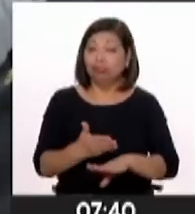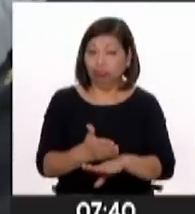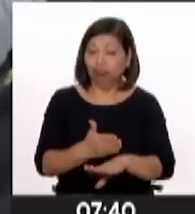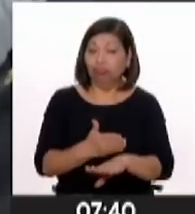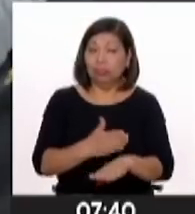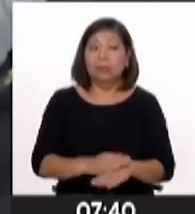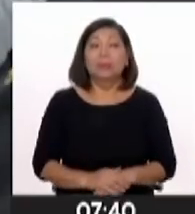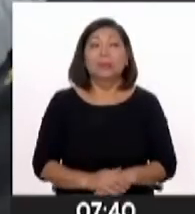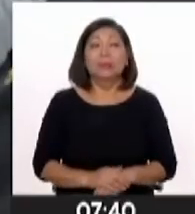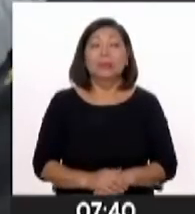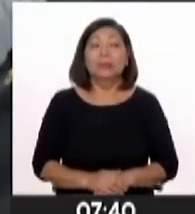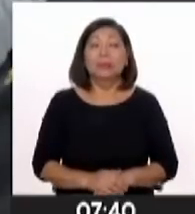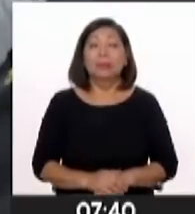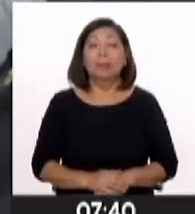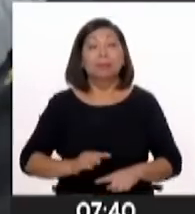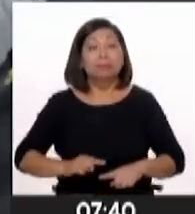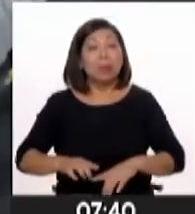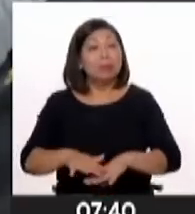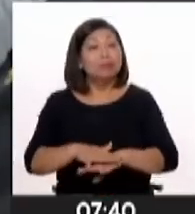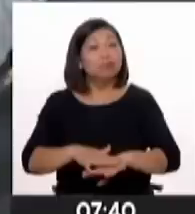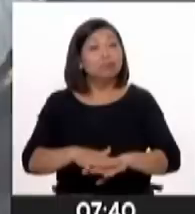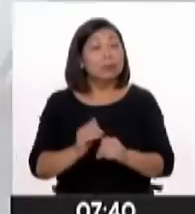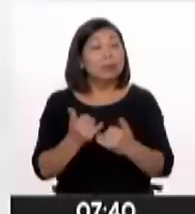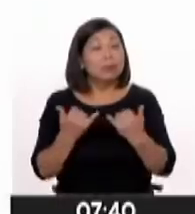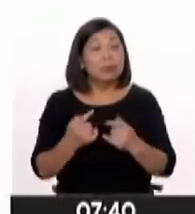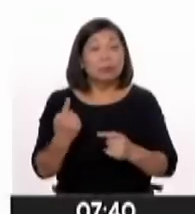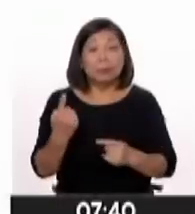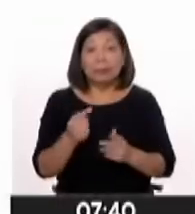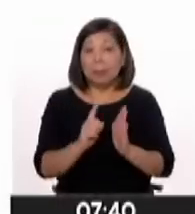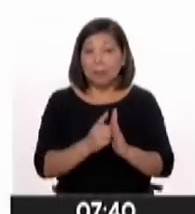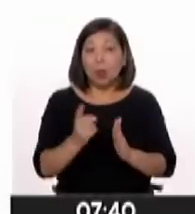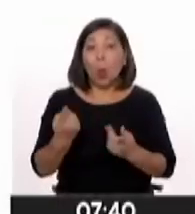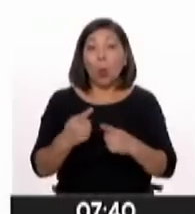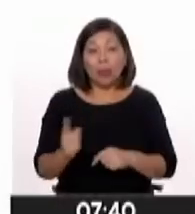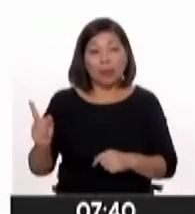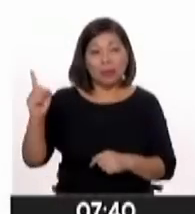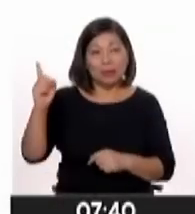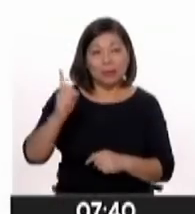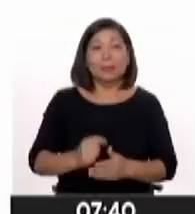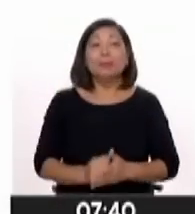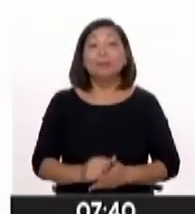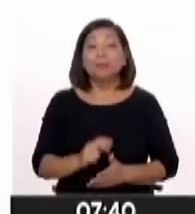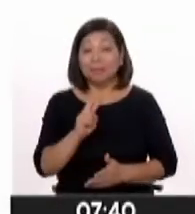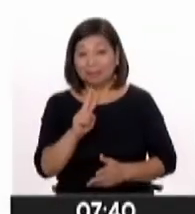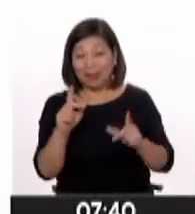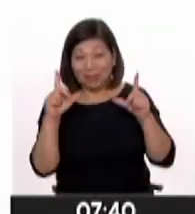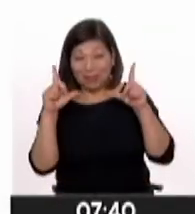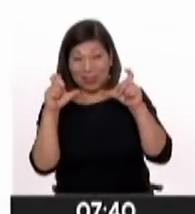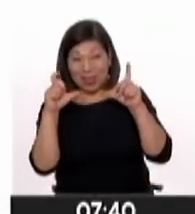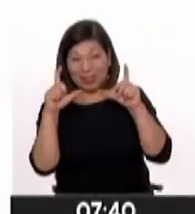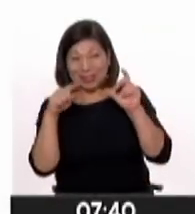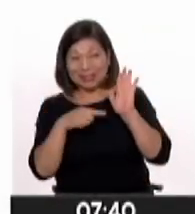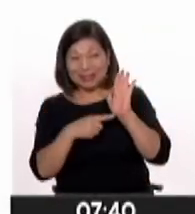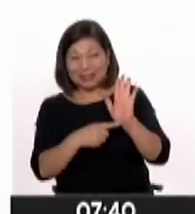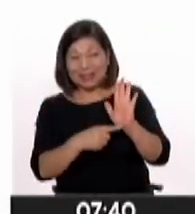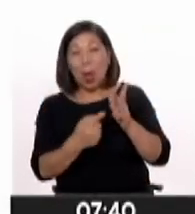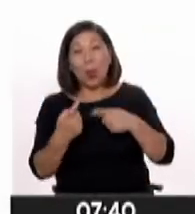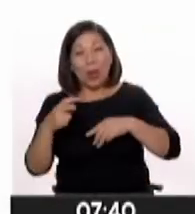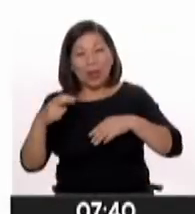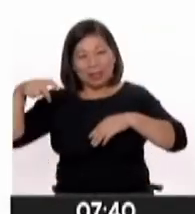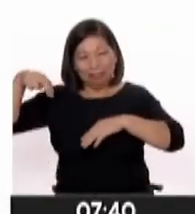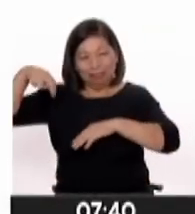de diligencias, de trámites en estos primeros minutos de su llegada a nuestro país. Esa es la fotografía que les mencionábamos, Alejandro Toledo